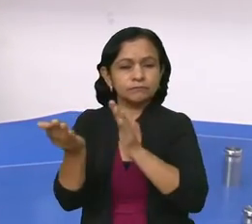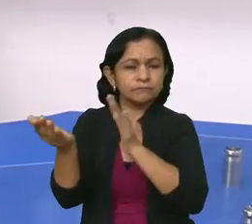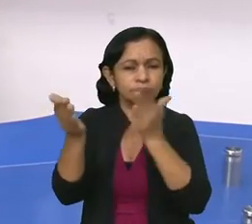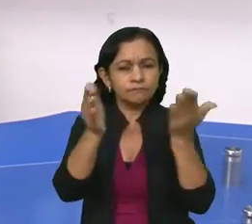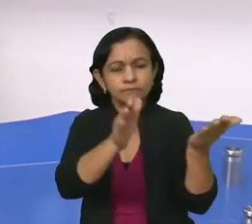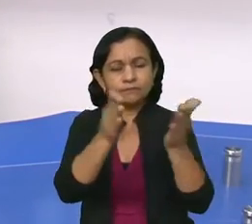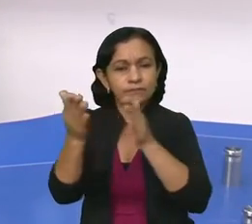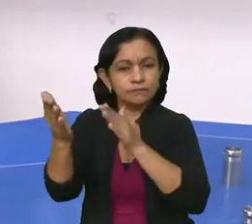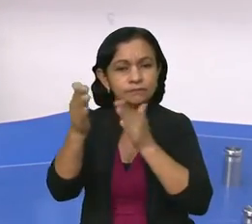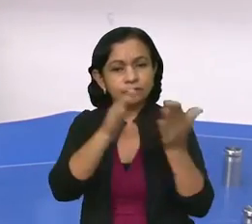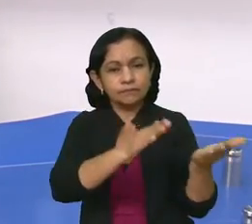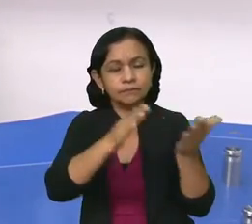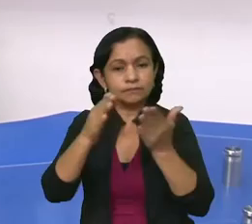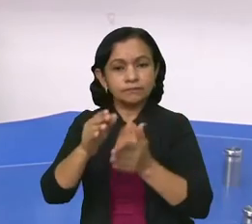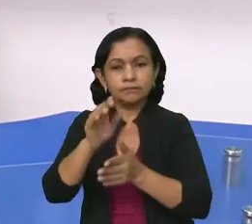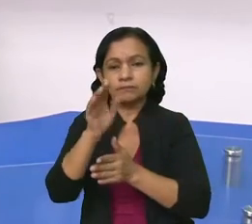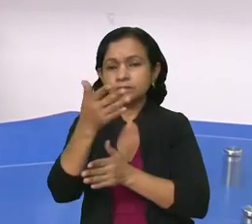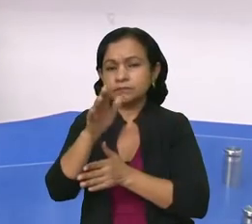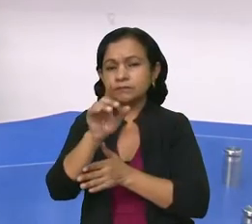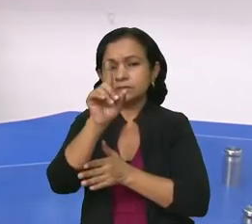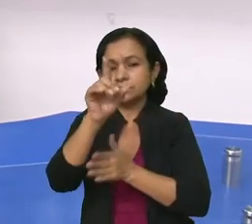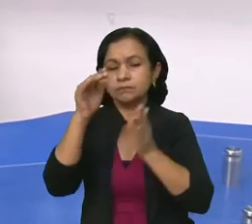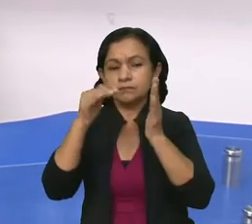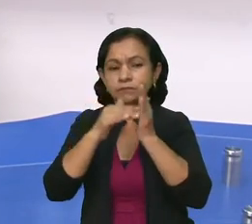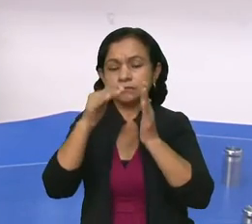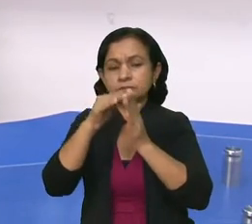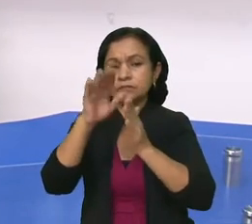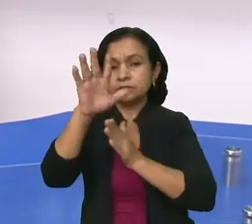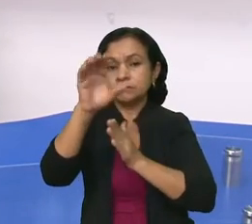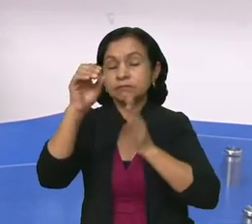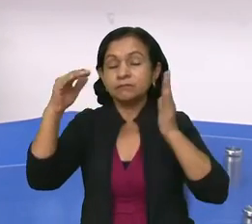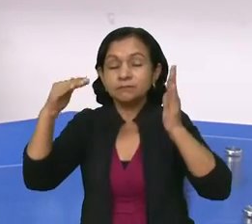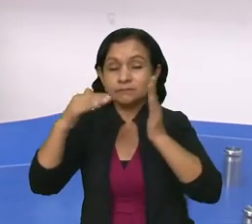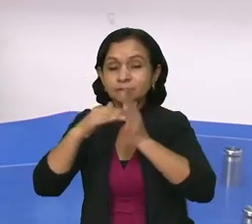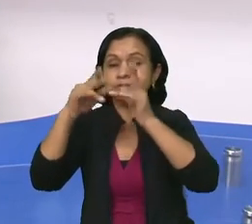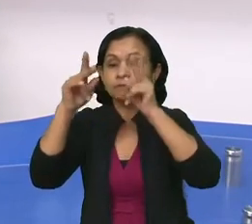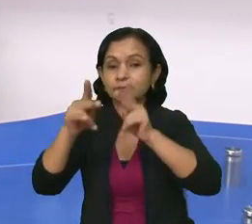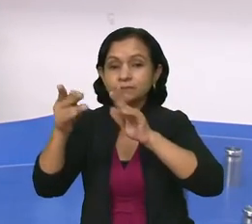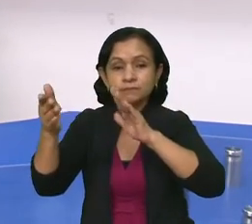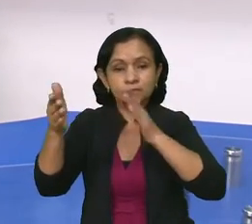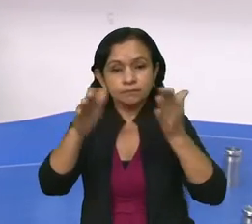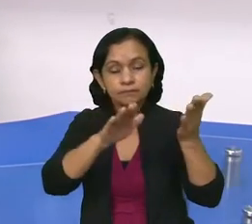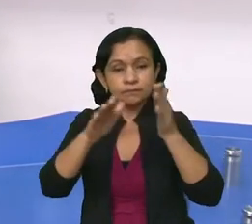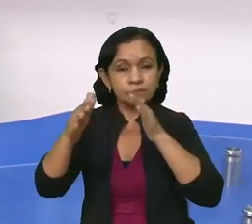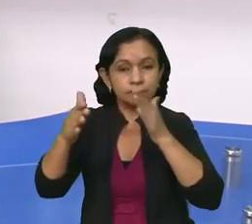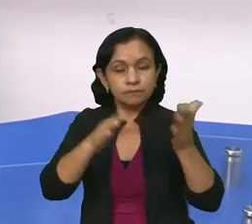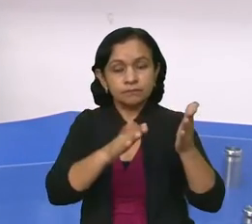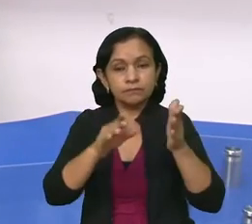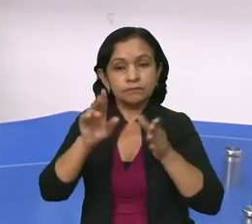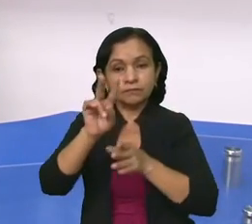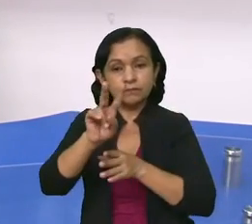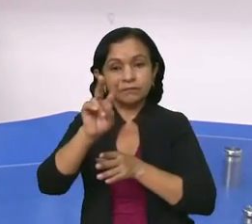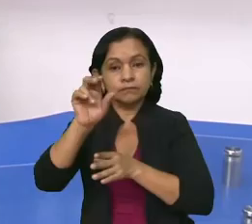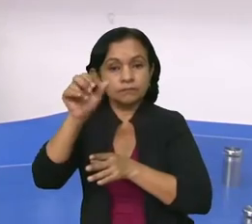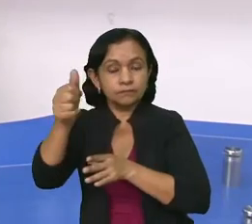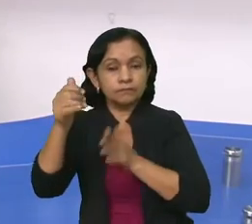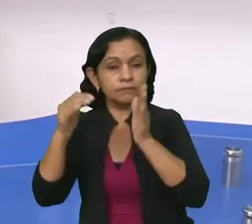causa de esta enfermedad cerca de 1.050.000 personas, y los que han vencido el virus son